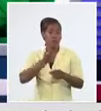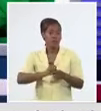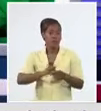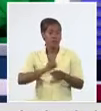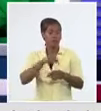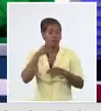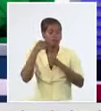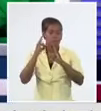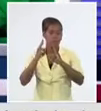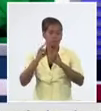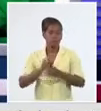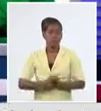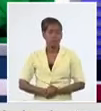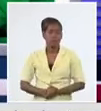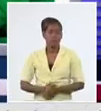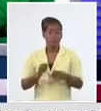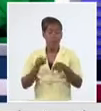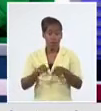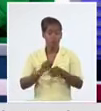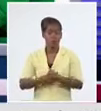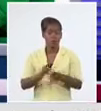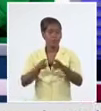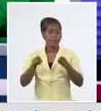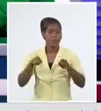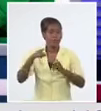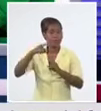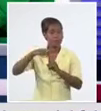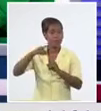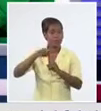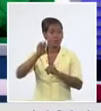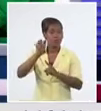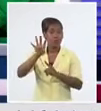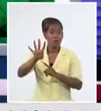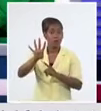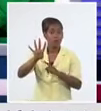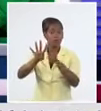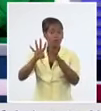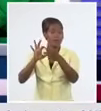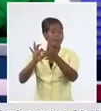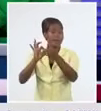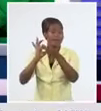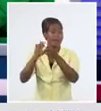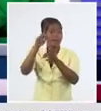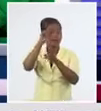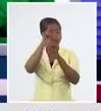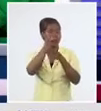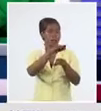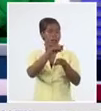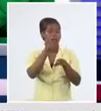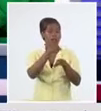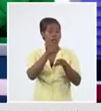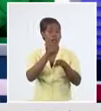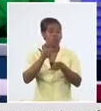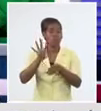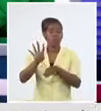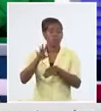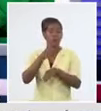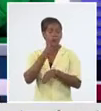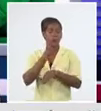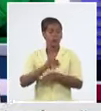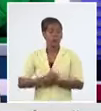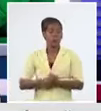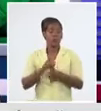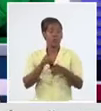intensivos, 4 son adolescentes. O sea que realmente los adolescentes tienen que tener un autocuidado extremo